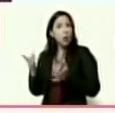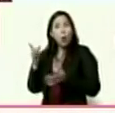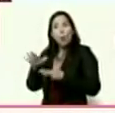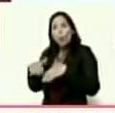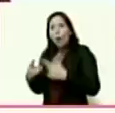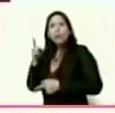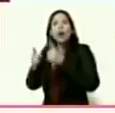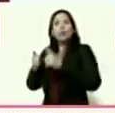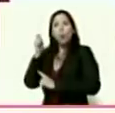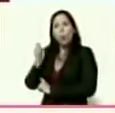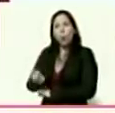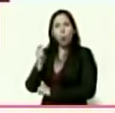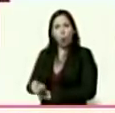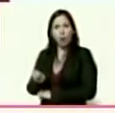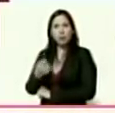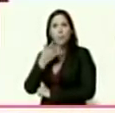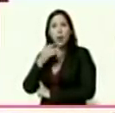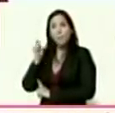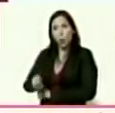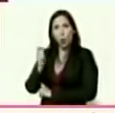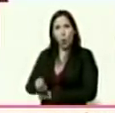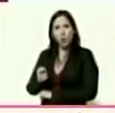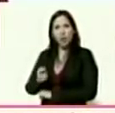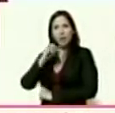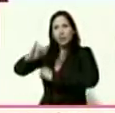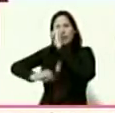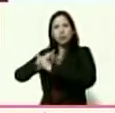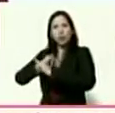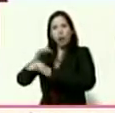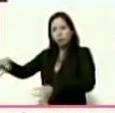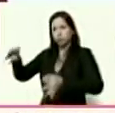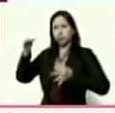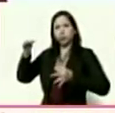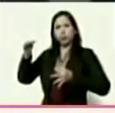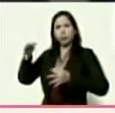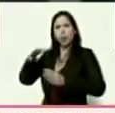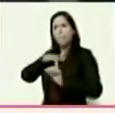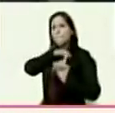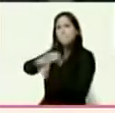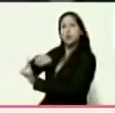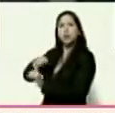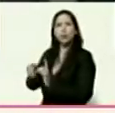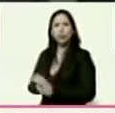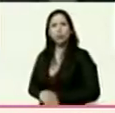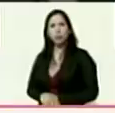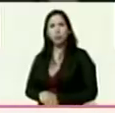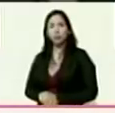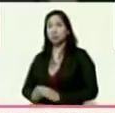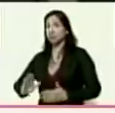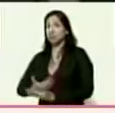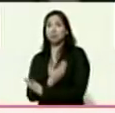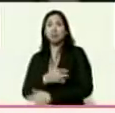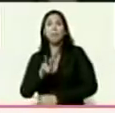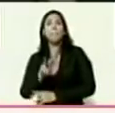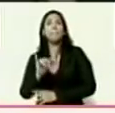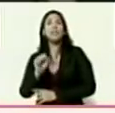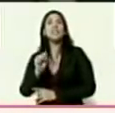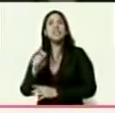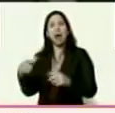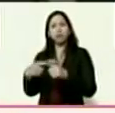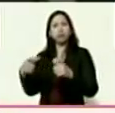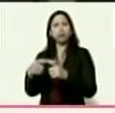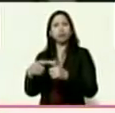juez de la Corte Penal recibe un caso contra ellos, les quita la visa y los mete en la lista de los